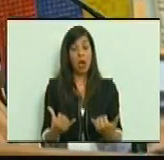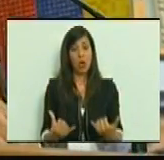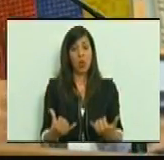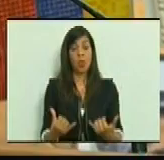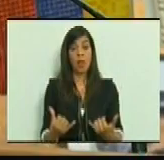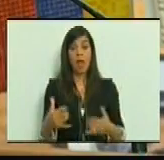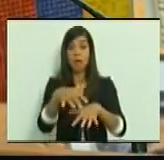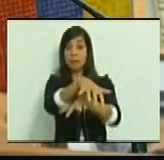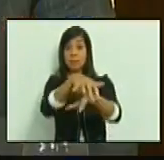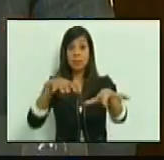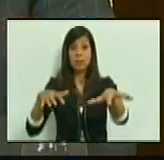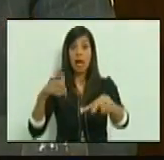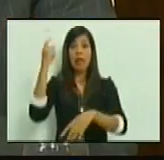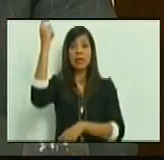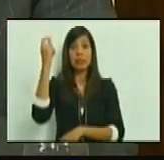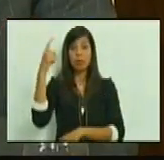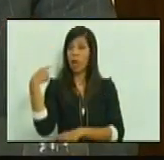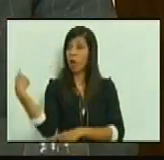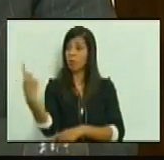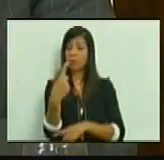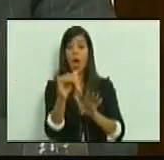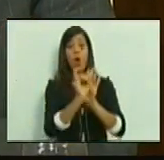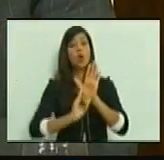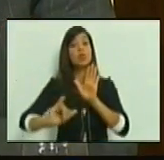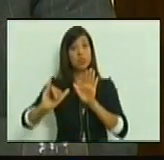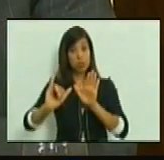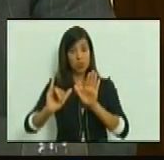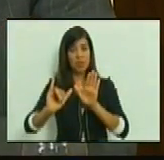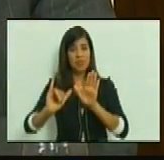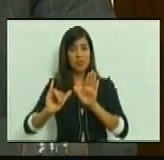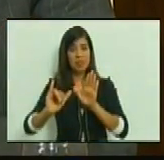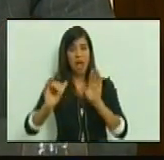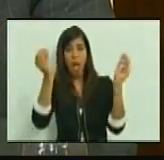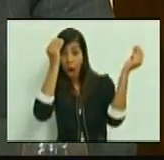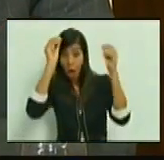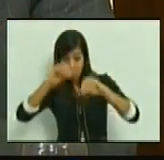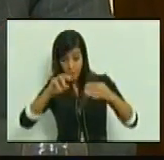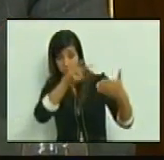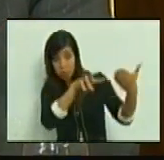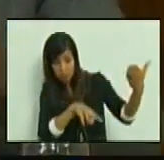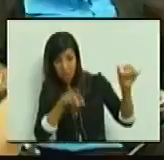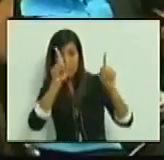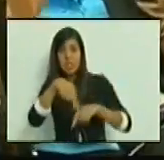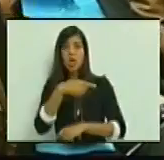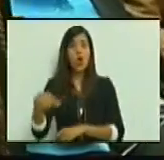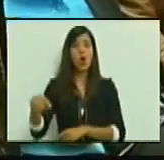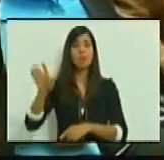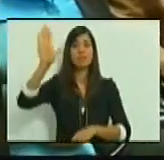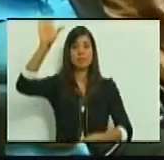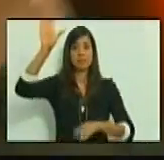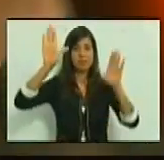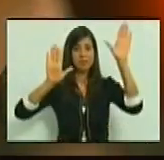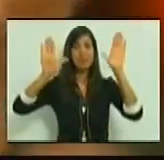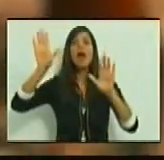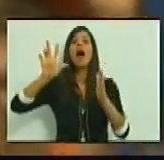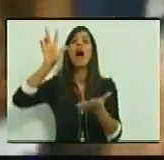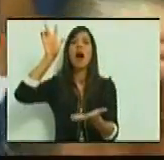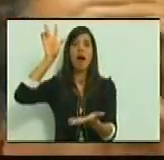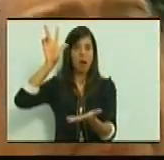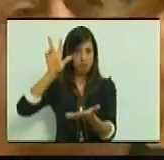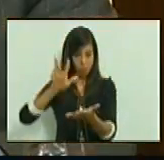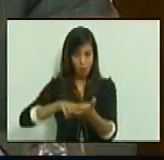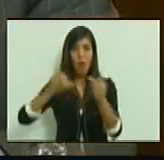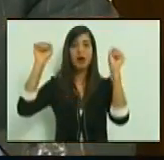los y las constituyentes que estén de acuerdo con aprobar el acta leída, hacerlo con la señal de costumbre. Aprobado.